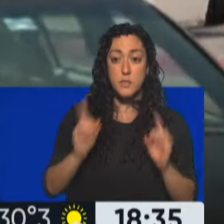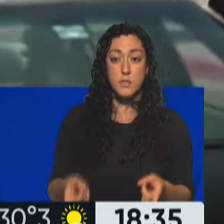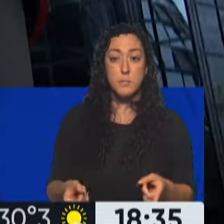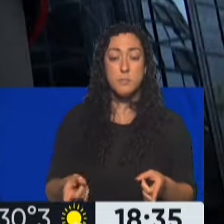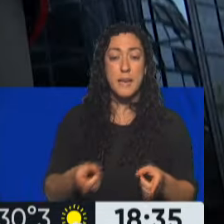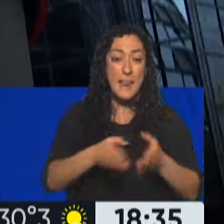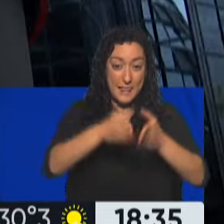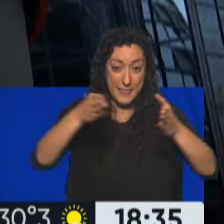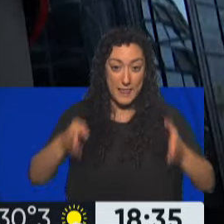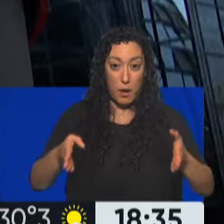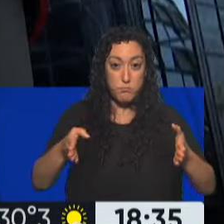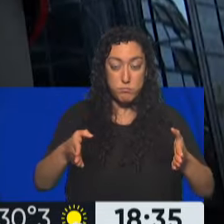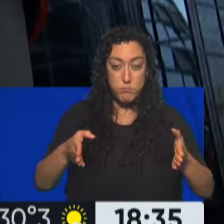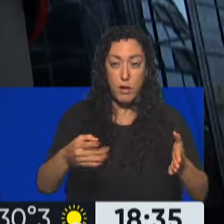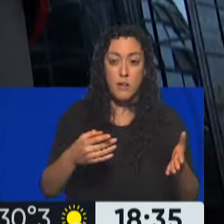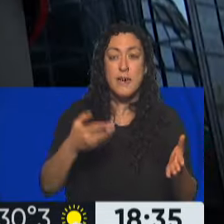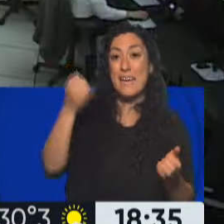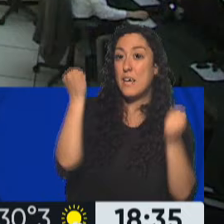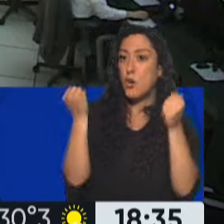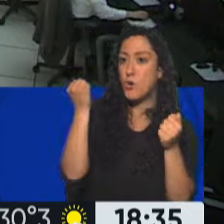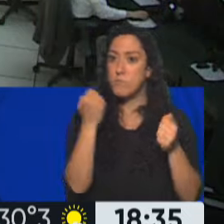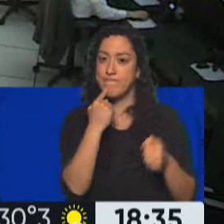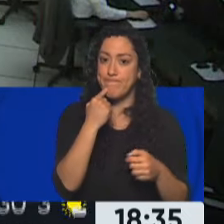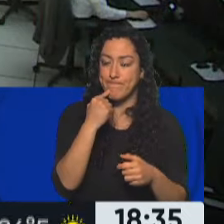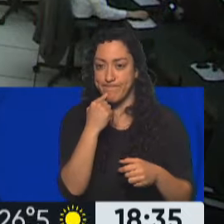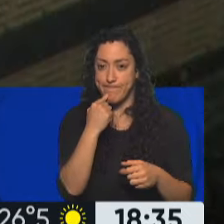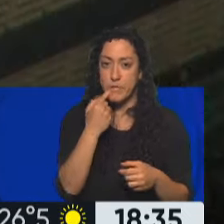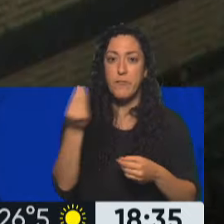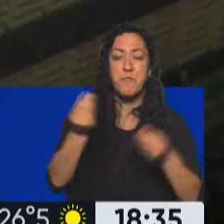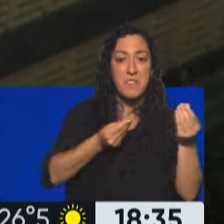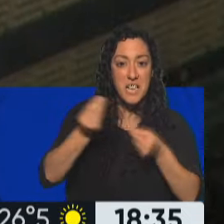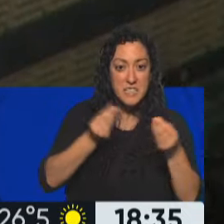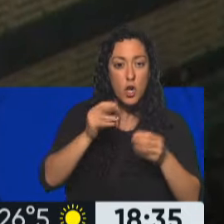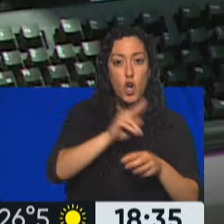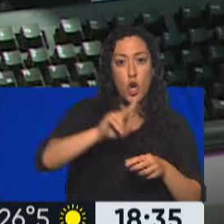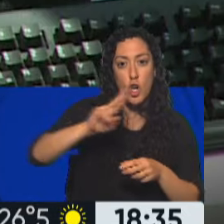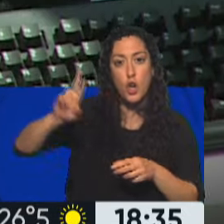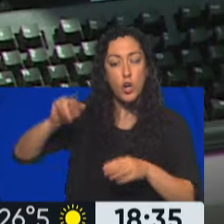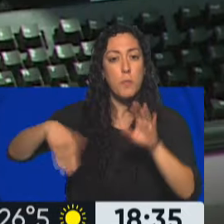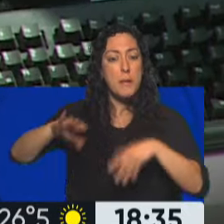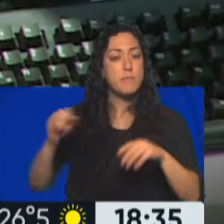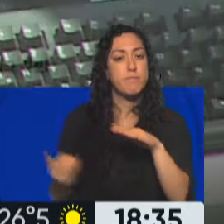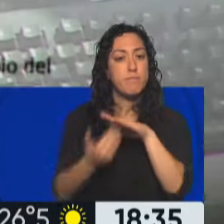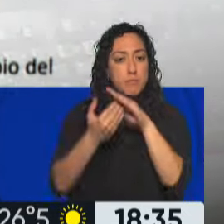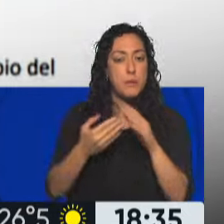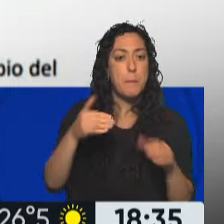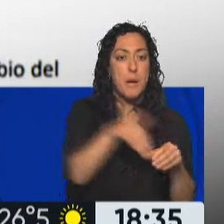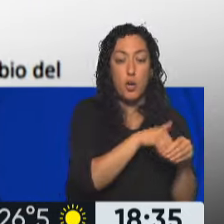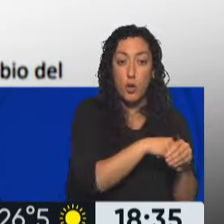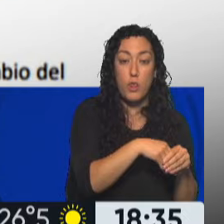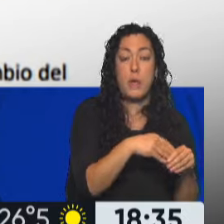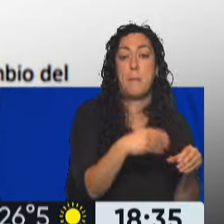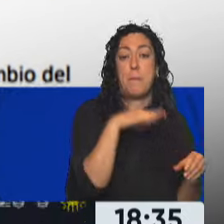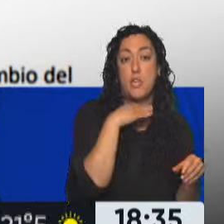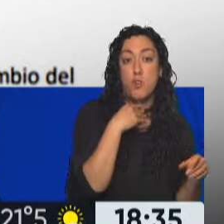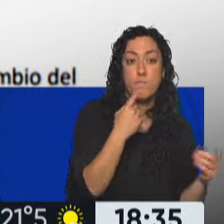una etapa de incertidumbre económica, donde los principales jugadores financieros, según una encuesta realizada por el Banco de México, recomiendan